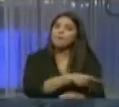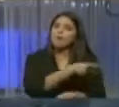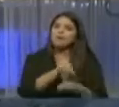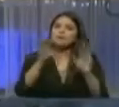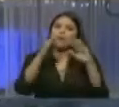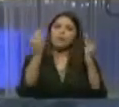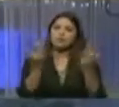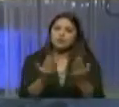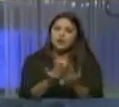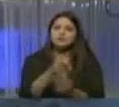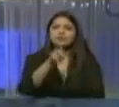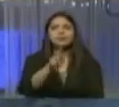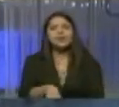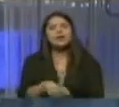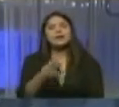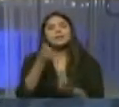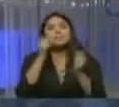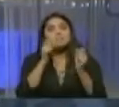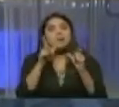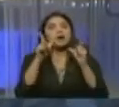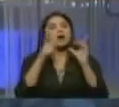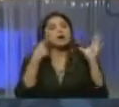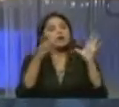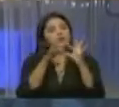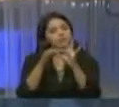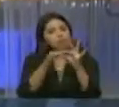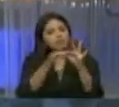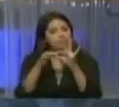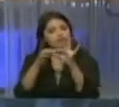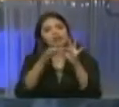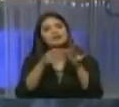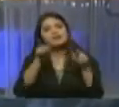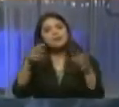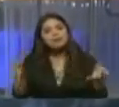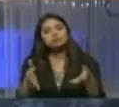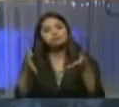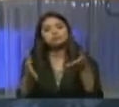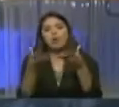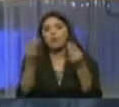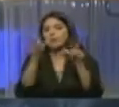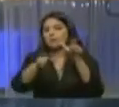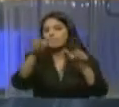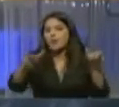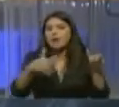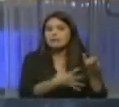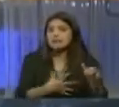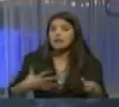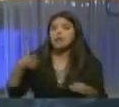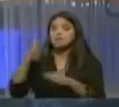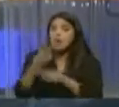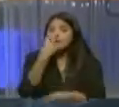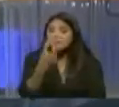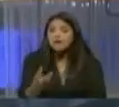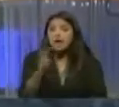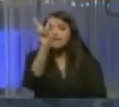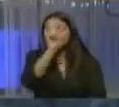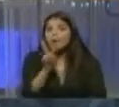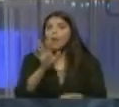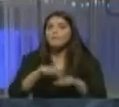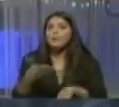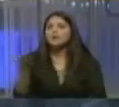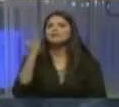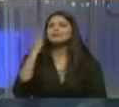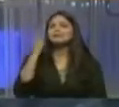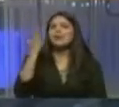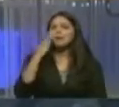mundial y despierta la solidaridad y el entusiasmo de muchísimas personas que quieren visitar Venezuela porque saben precisamente